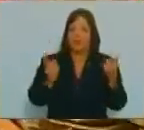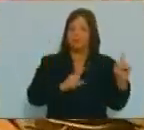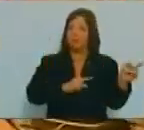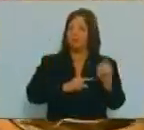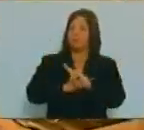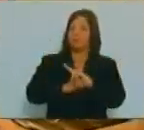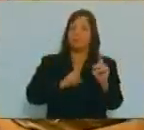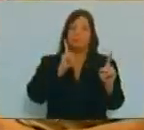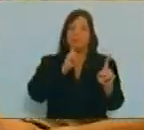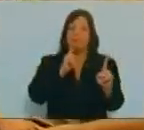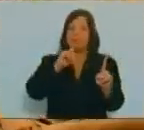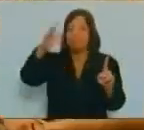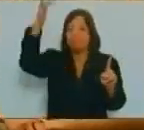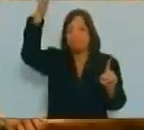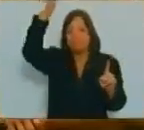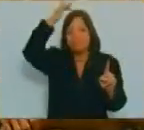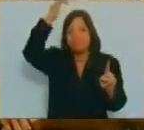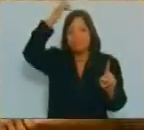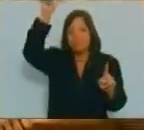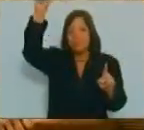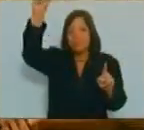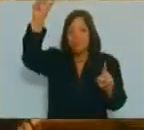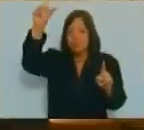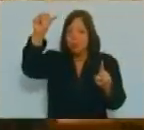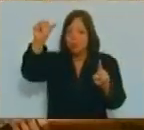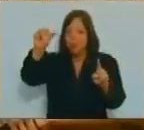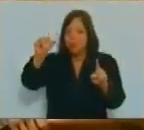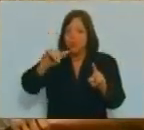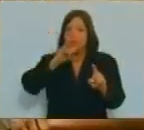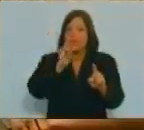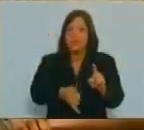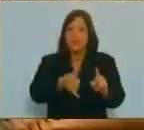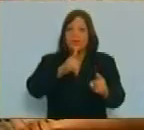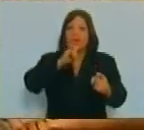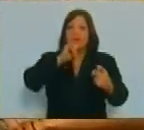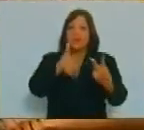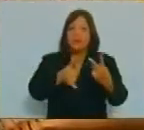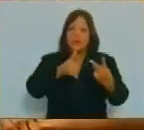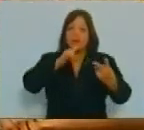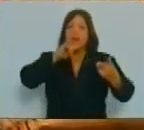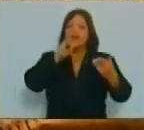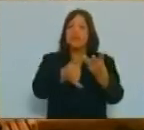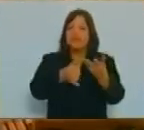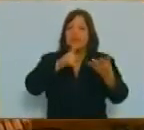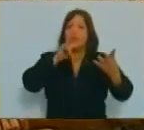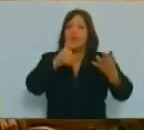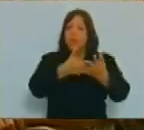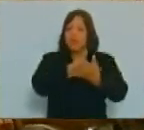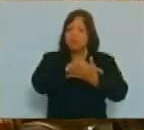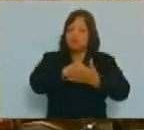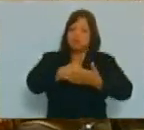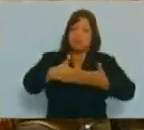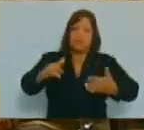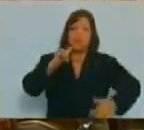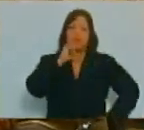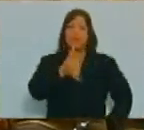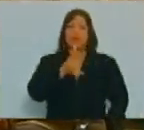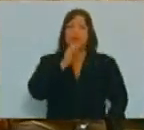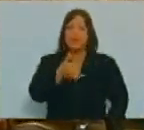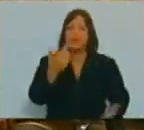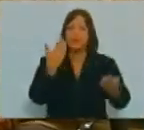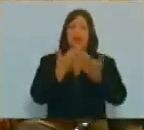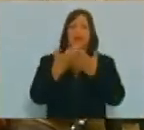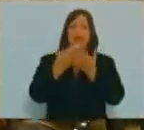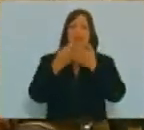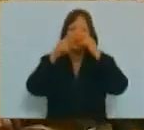ante la andanada y el cúmulo de denuncias que nosotros nos encargamos de llevar hacia esa instancia y observar